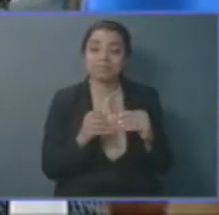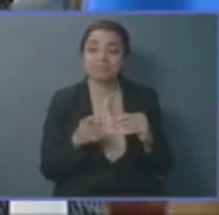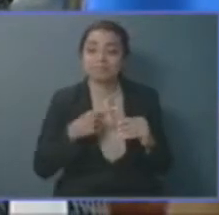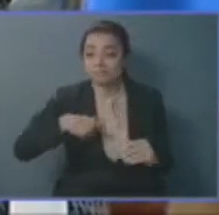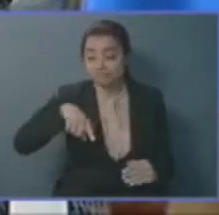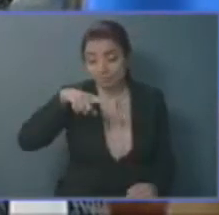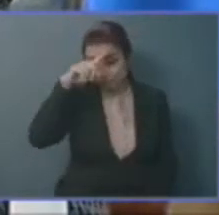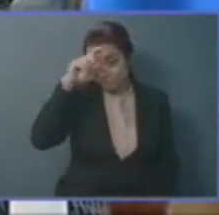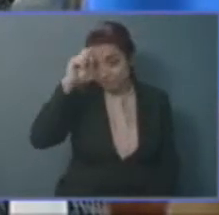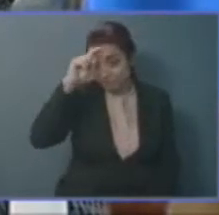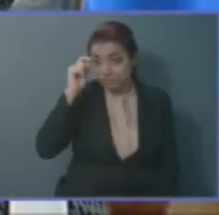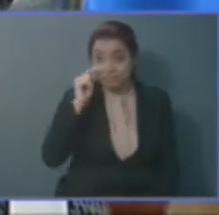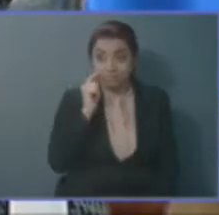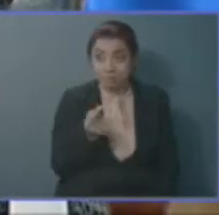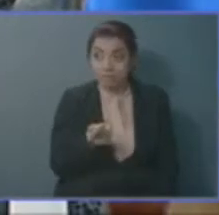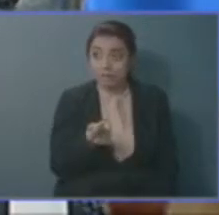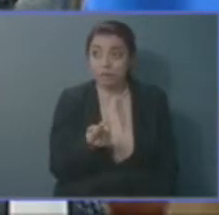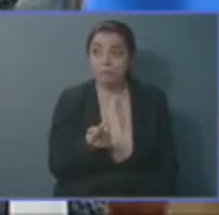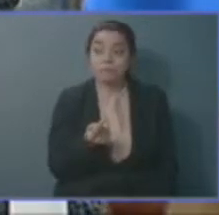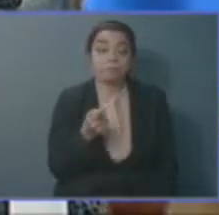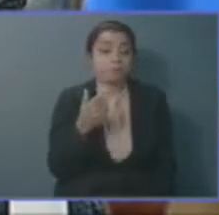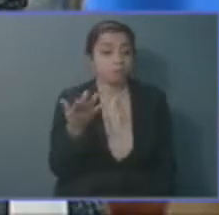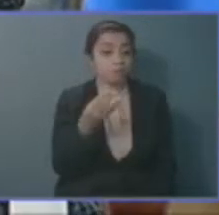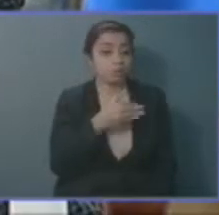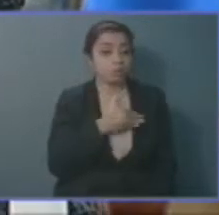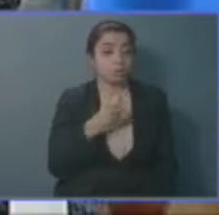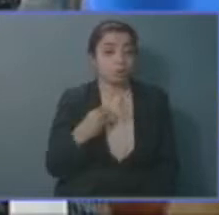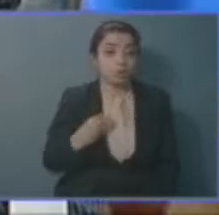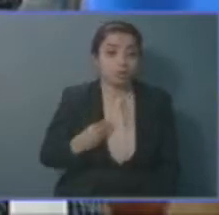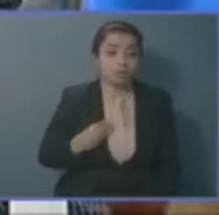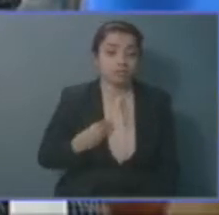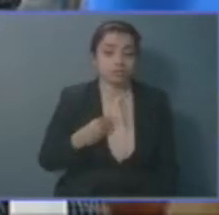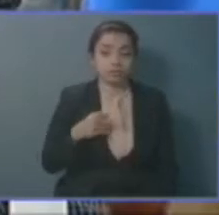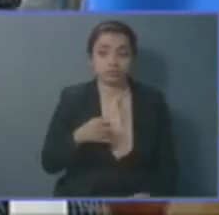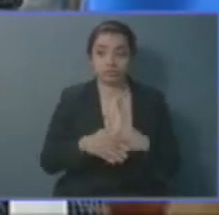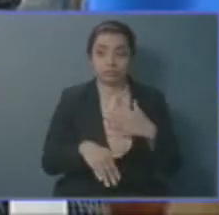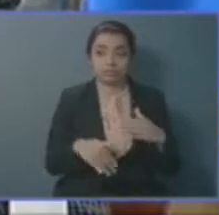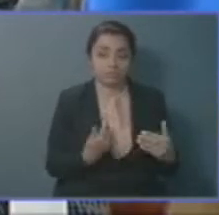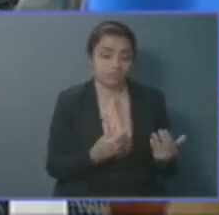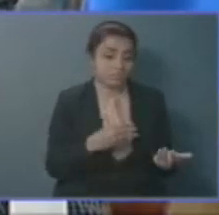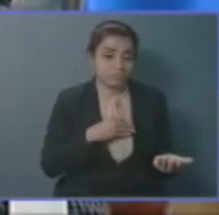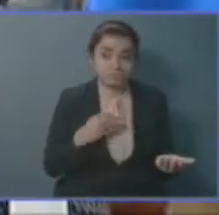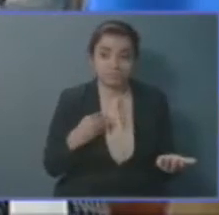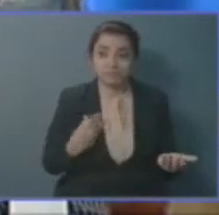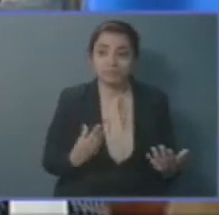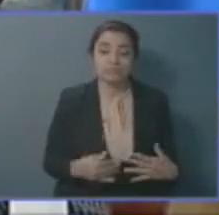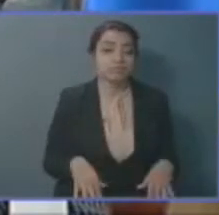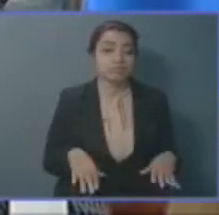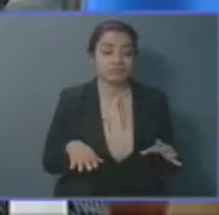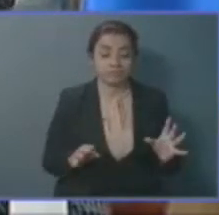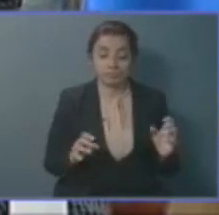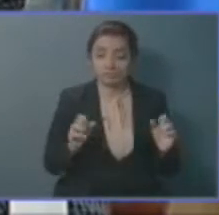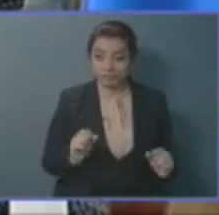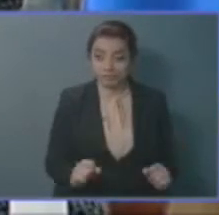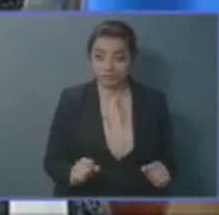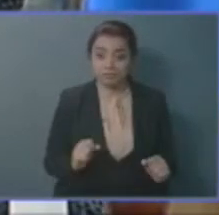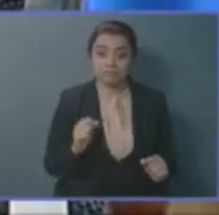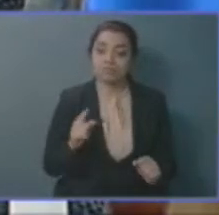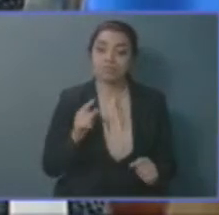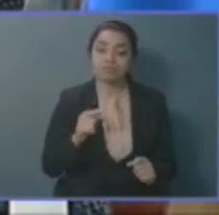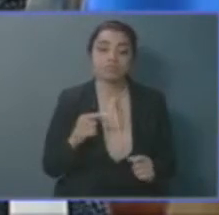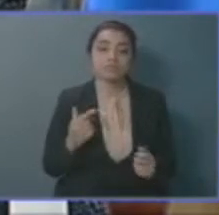trabajo con los médicos, con el cuerpo médico, que nos ilustrasen en un área